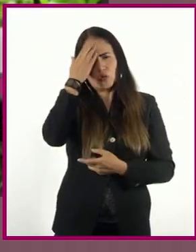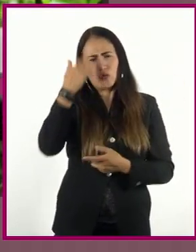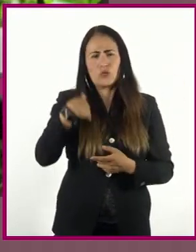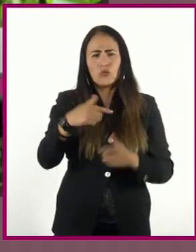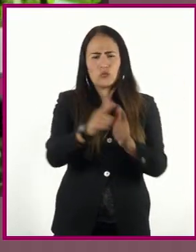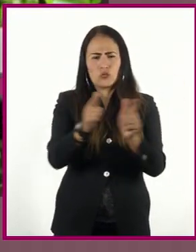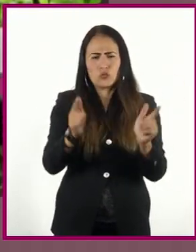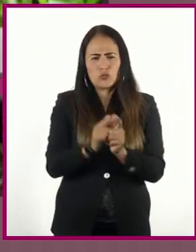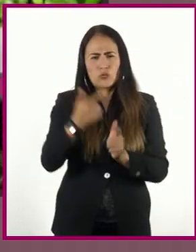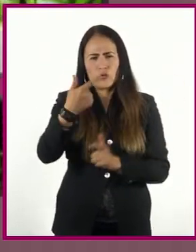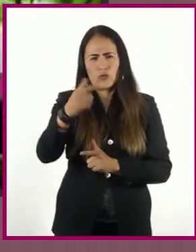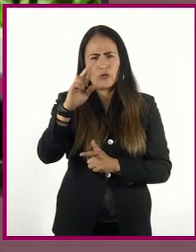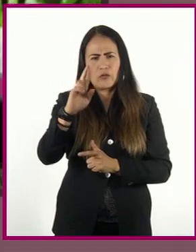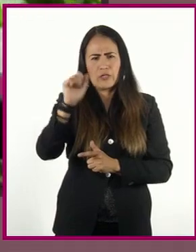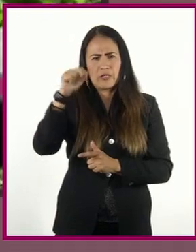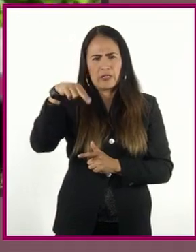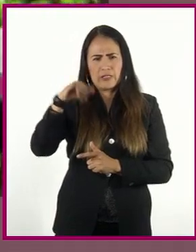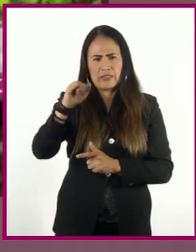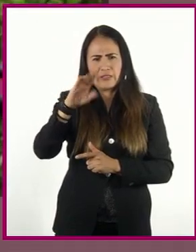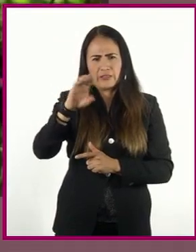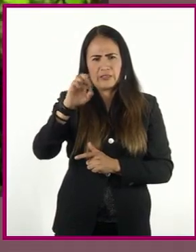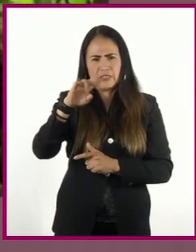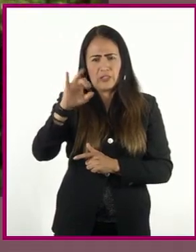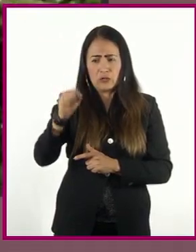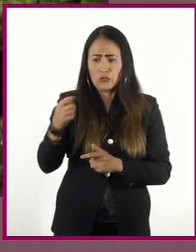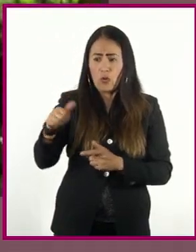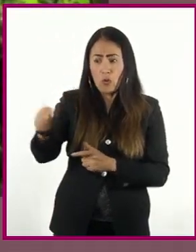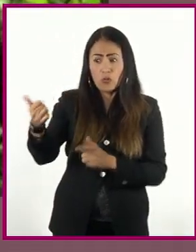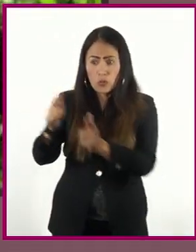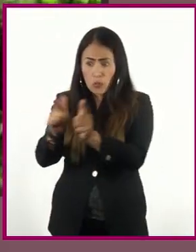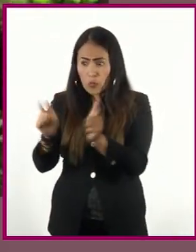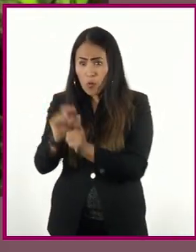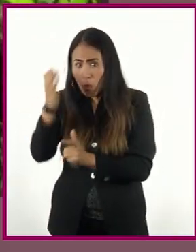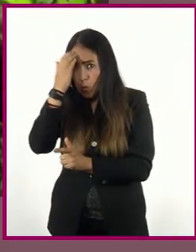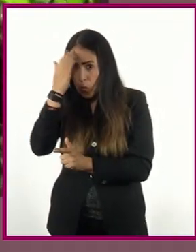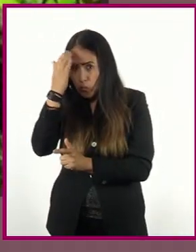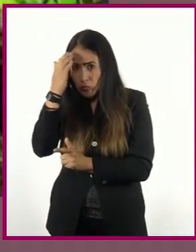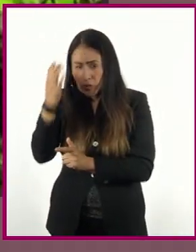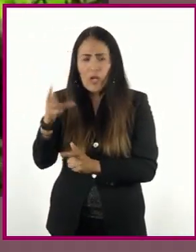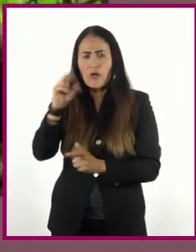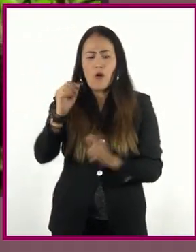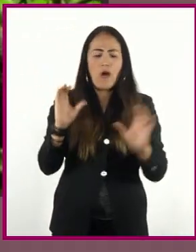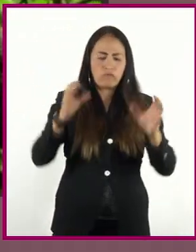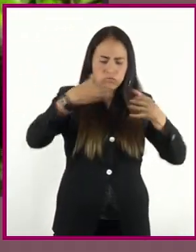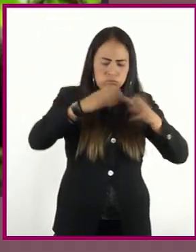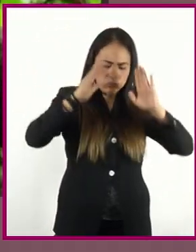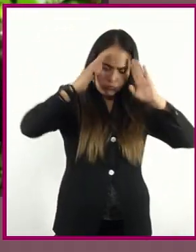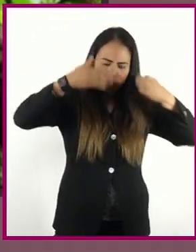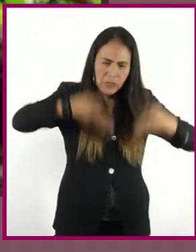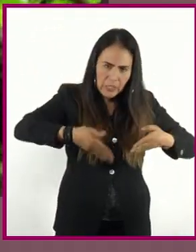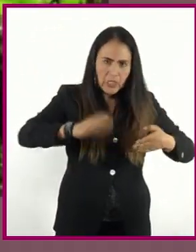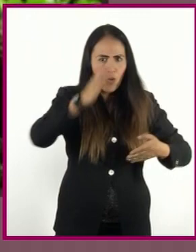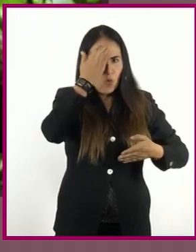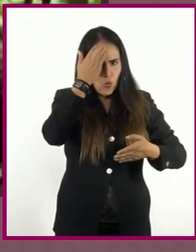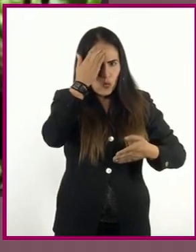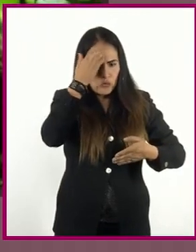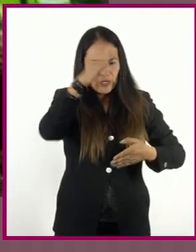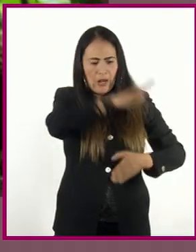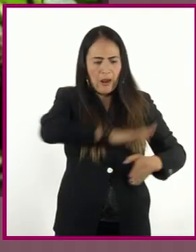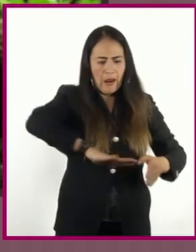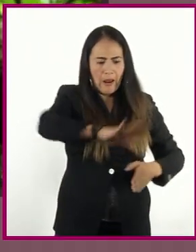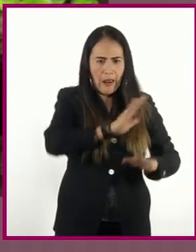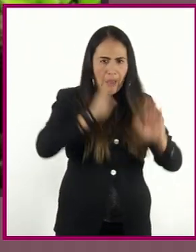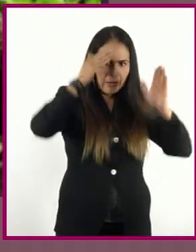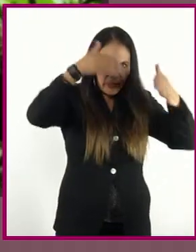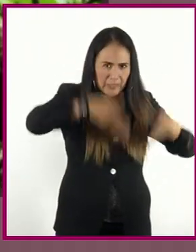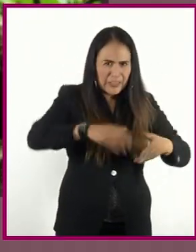no nos enfocamos a conocer a otros graniceros en sus estudios, nos enfocamos más dentro de nuestra congregación, los sueños, porque es parte